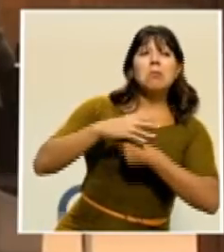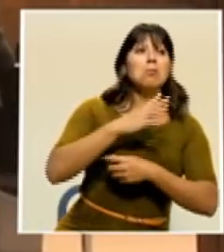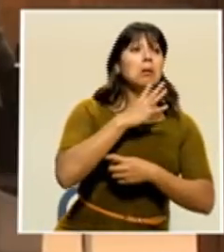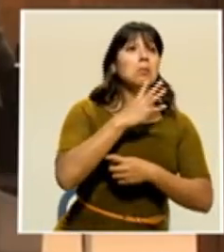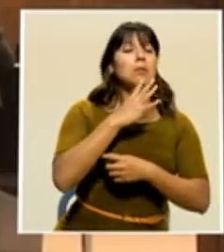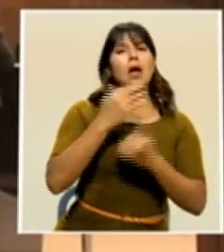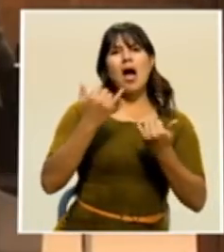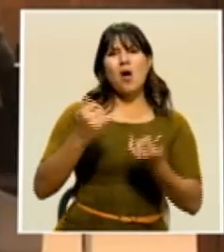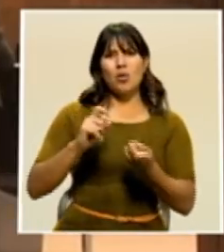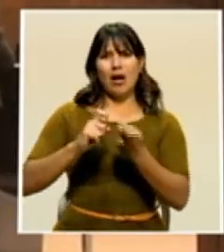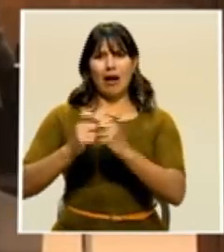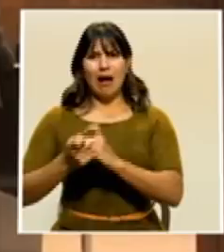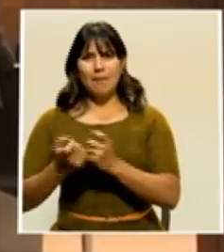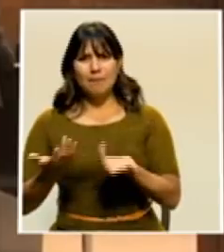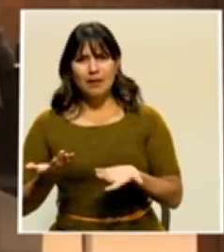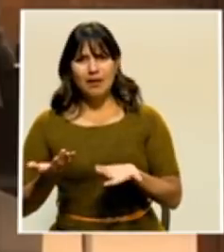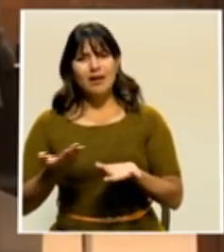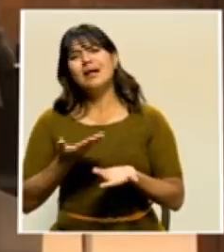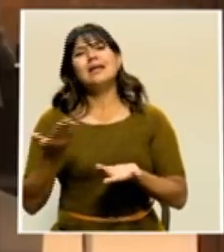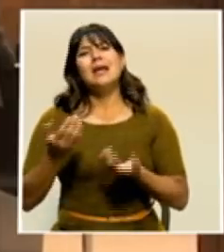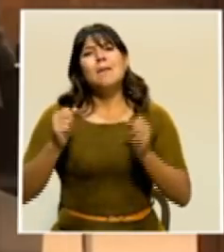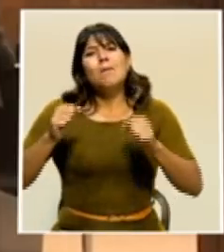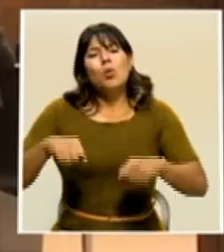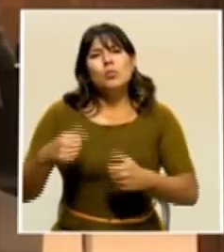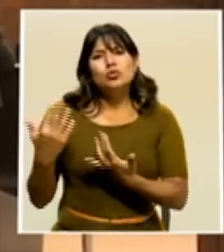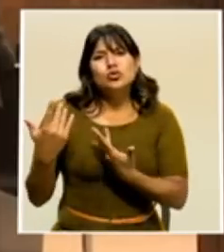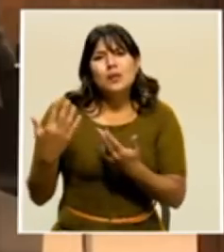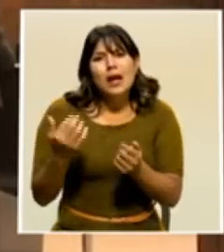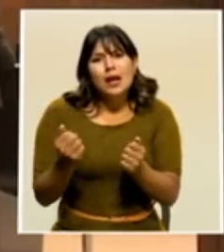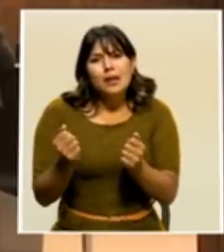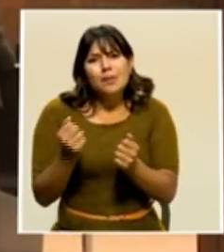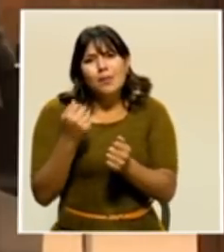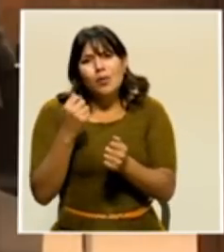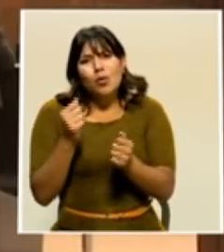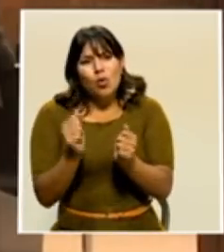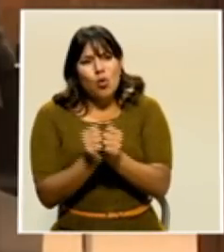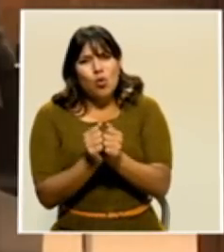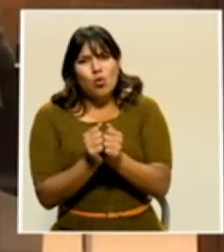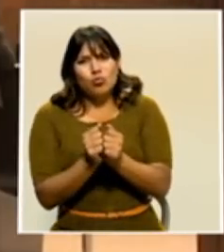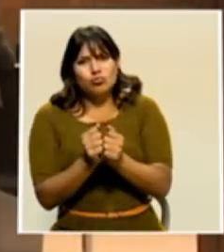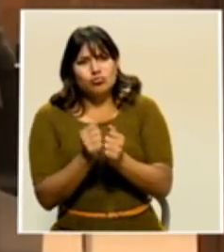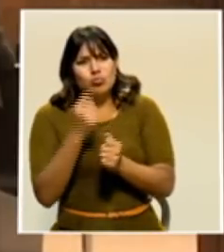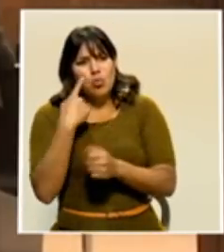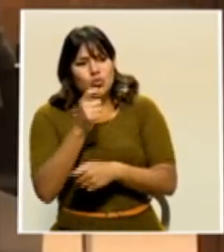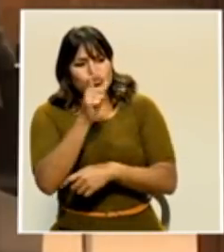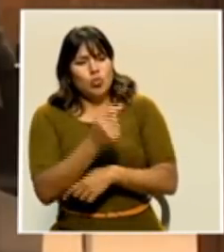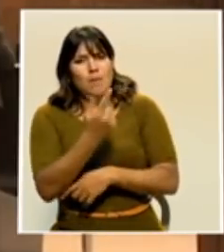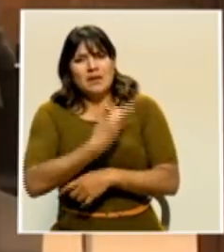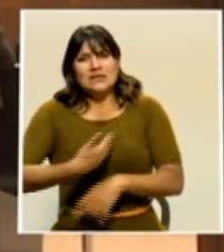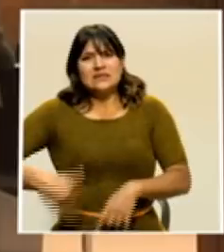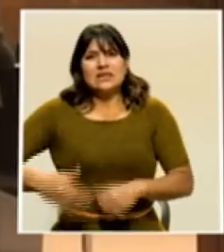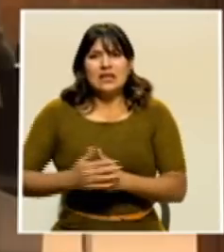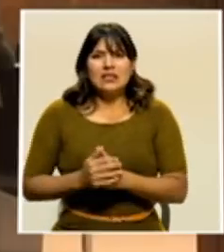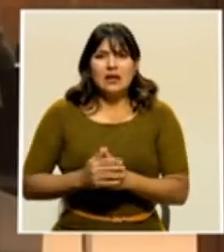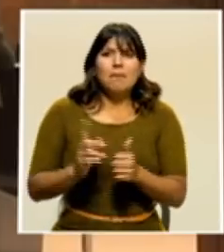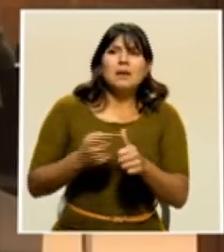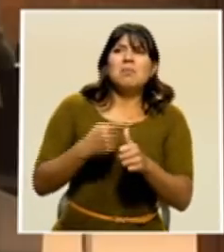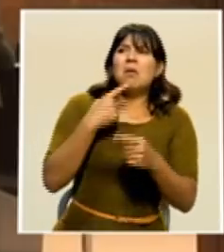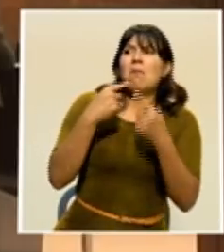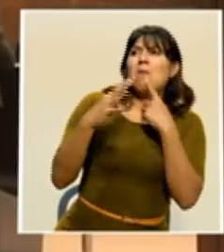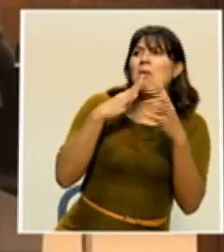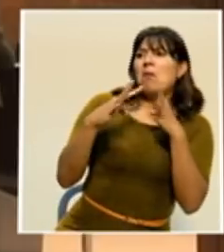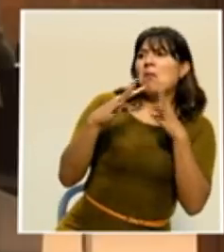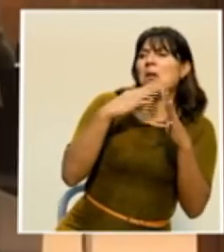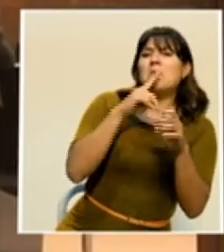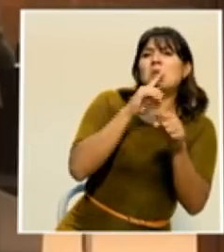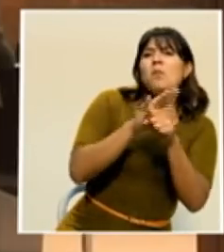cambia. ¿Qué se puede esperar de un presidente que dice nada más, para salirse del problema, promete lo que sea, y no cumple?